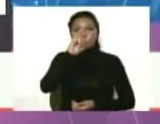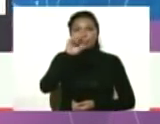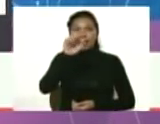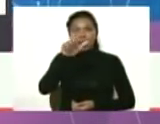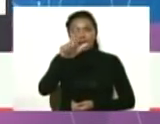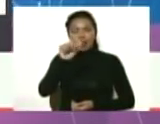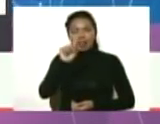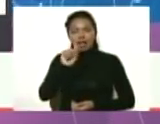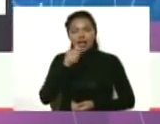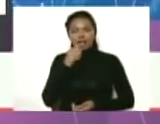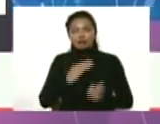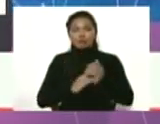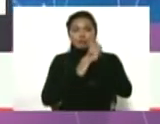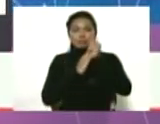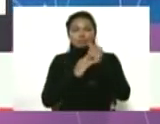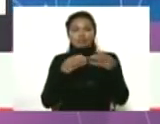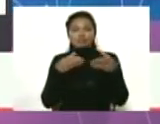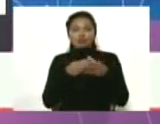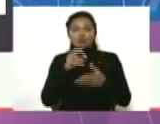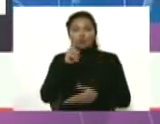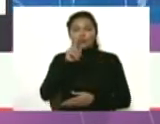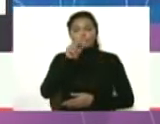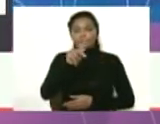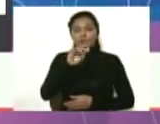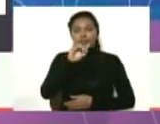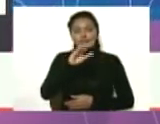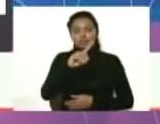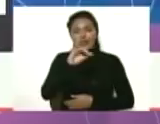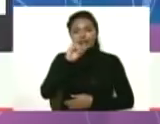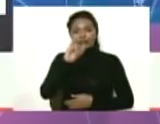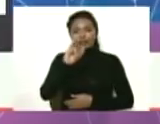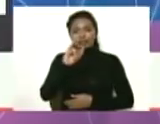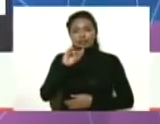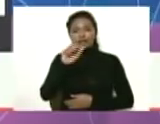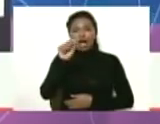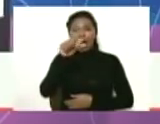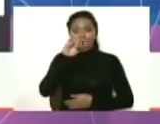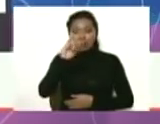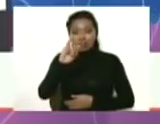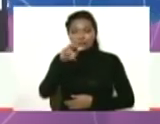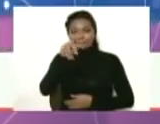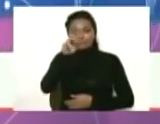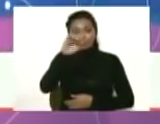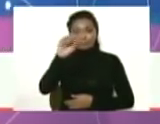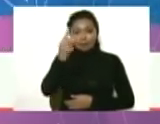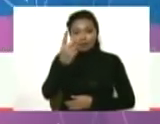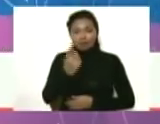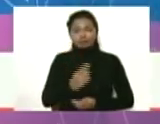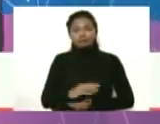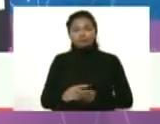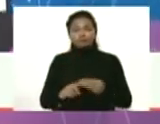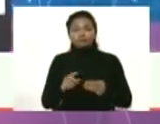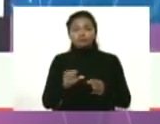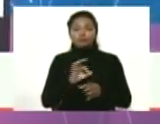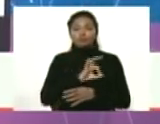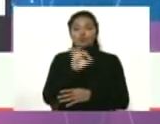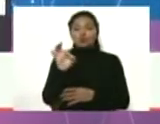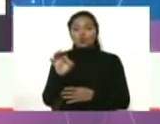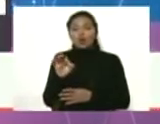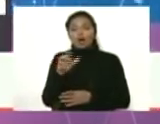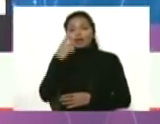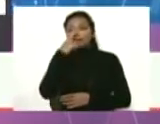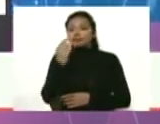Cisnero, comandante de la UPDI Ali Primera, la cual se encuentra al norte del municipio